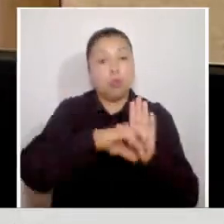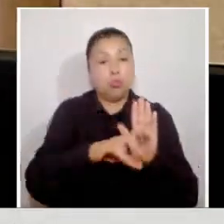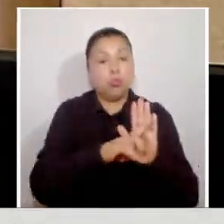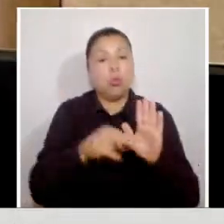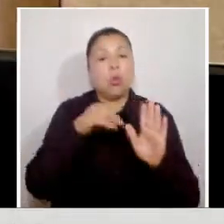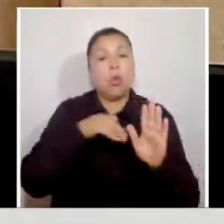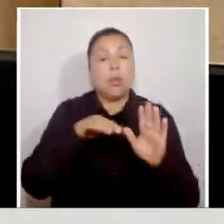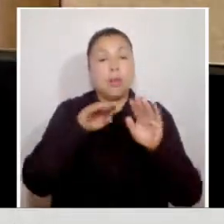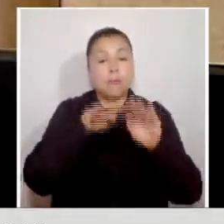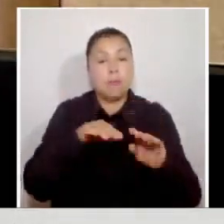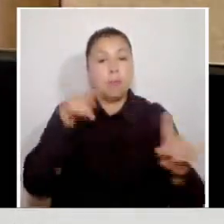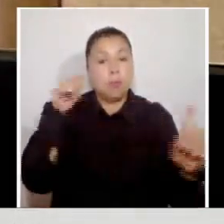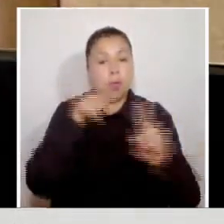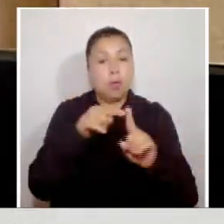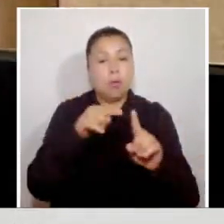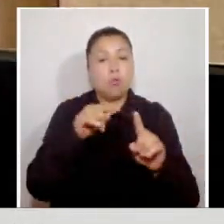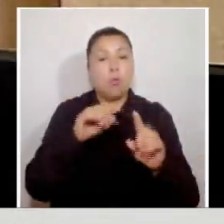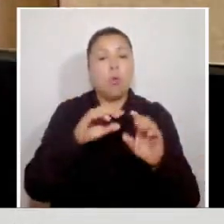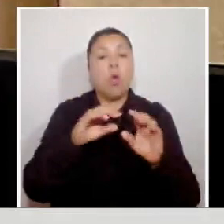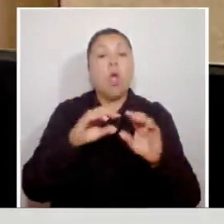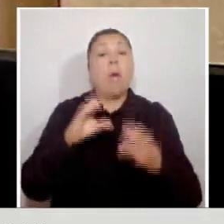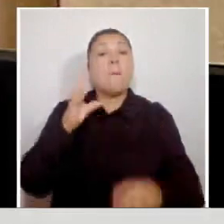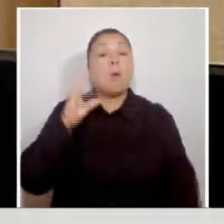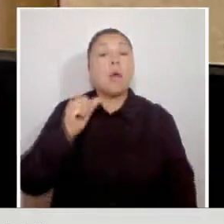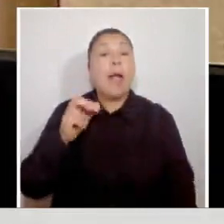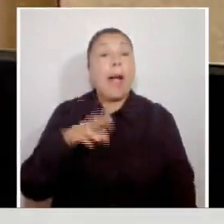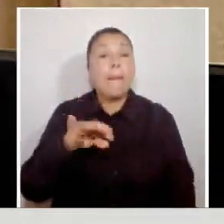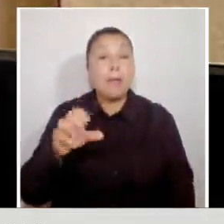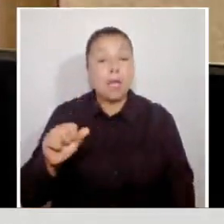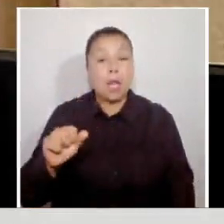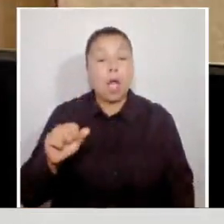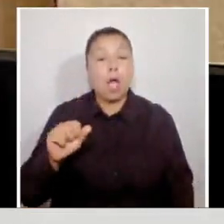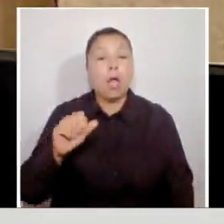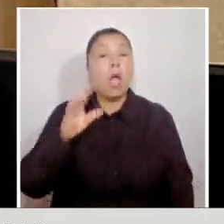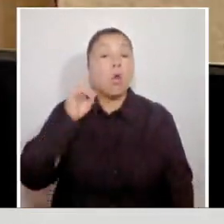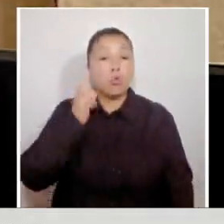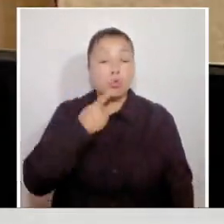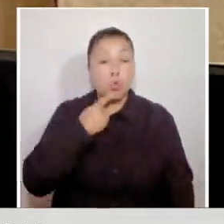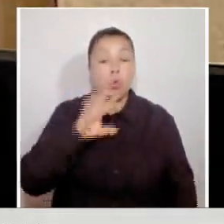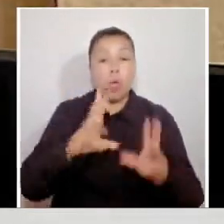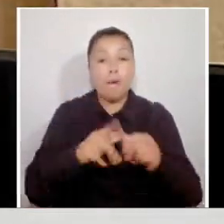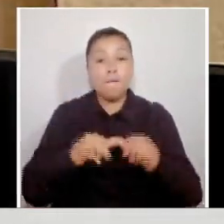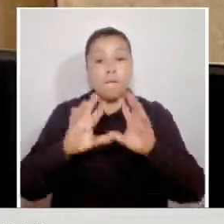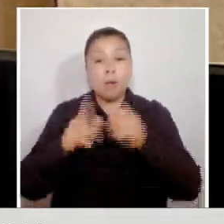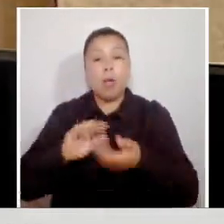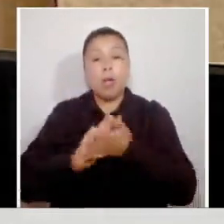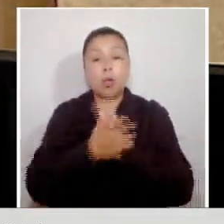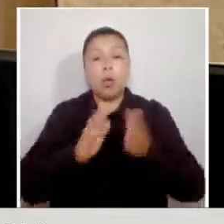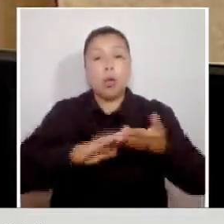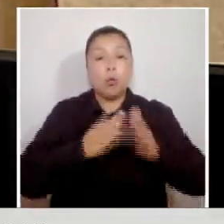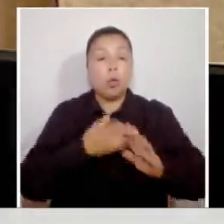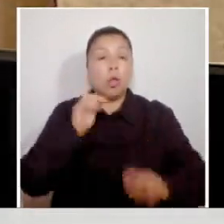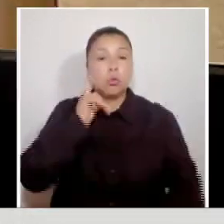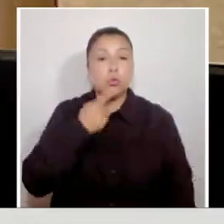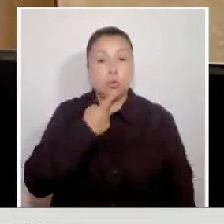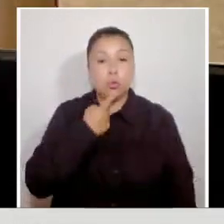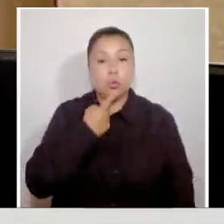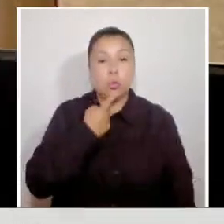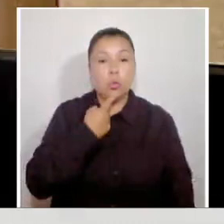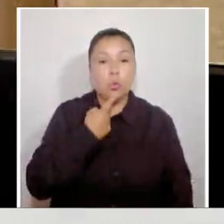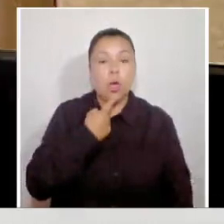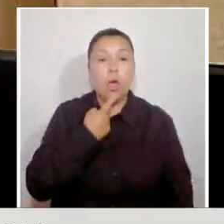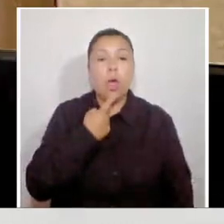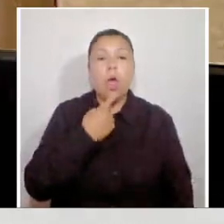sentido por Camila vill vicencio por su familia y toda la comunidad sorda hago un ferrio